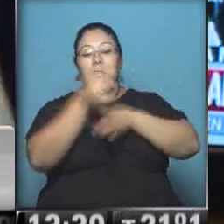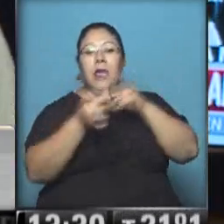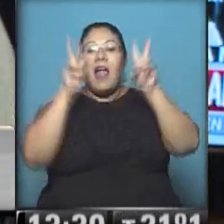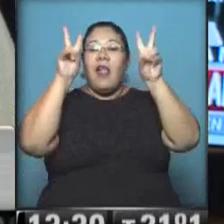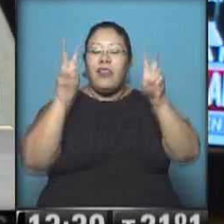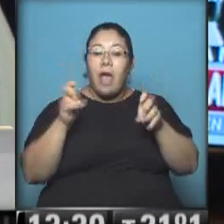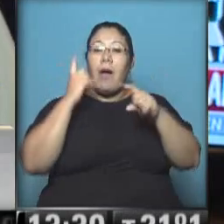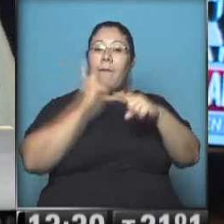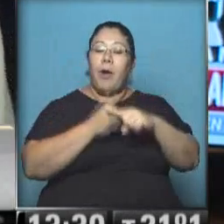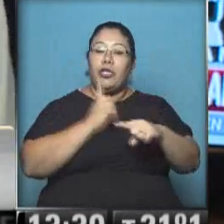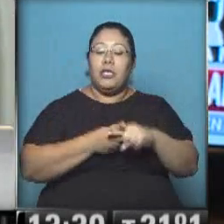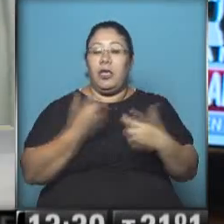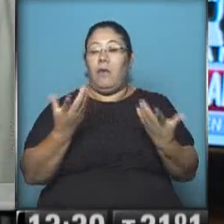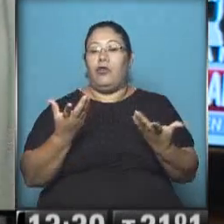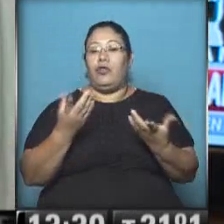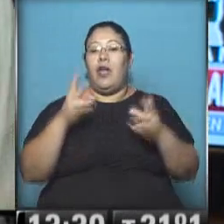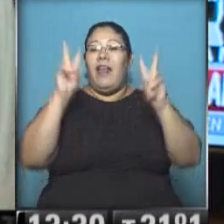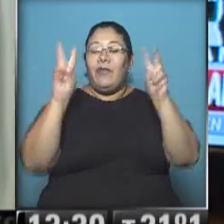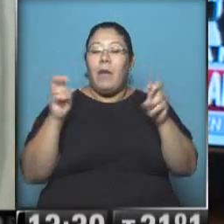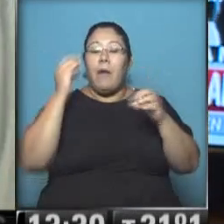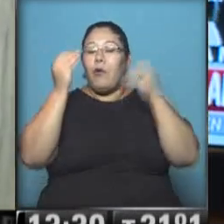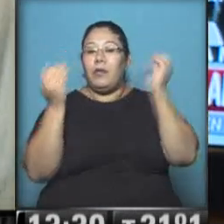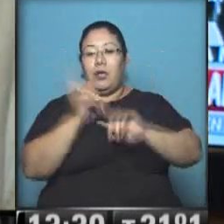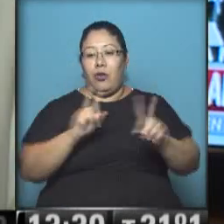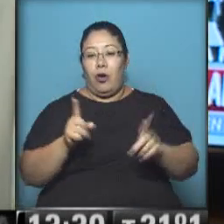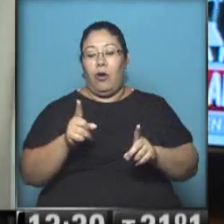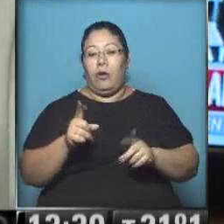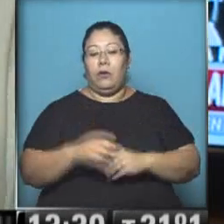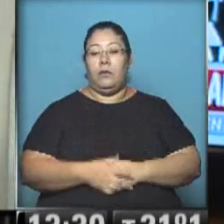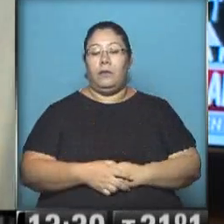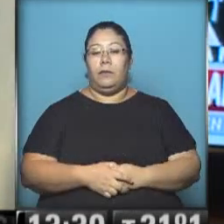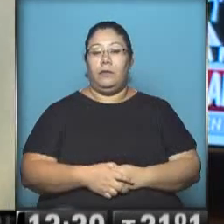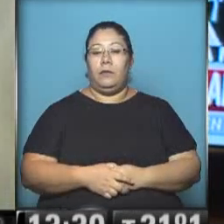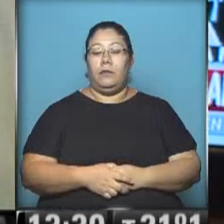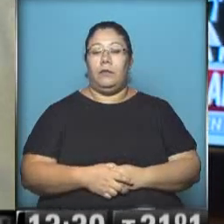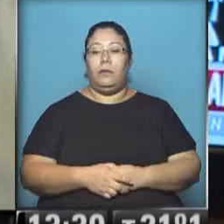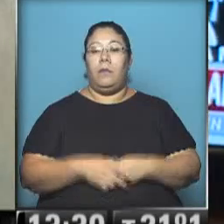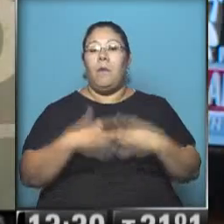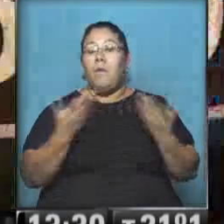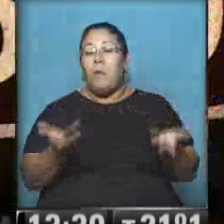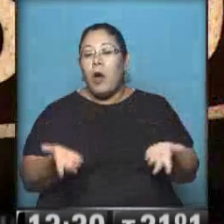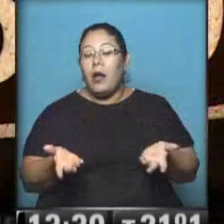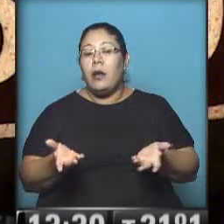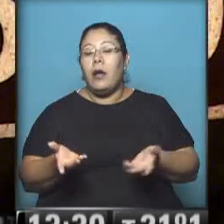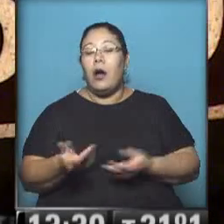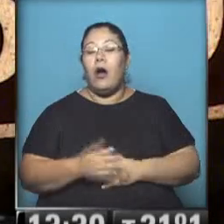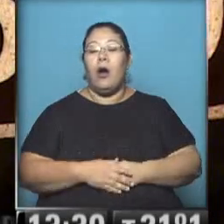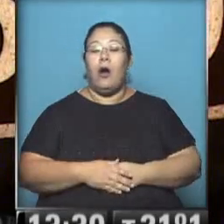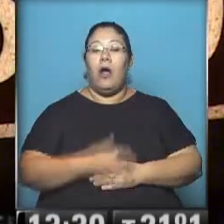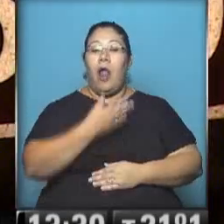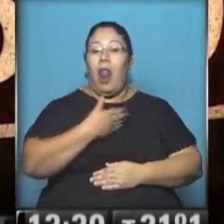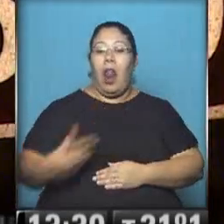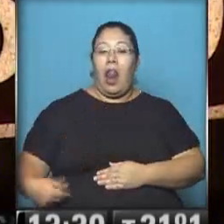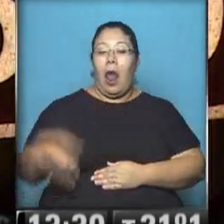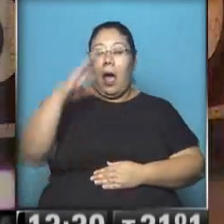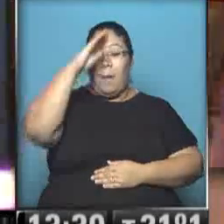positivos. Entonces no es un tema para preocuparse, porque no, como no tiene ningún asidero, no es un tema para preocuparse, pero bueno, cuanto antes se exhiba, más fácil se va a hacer la